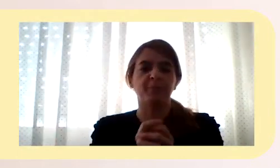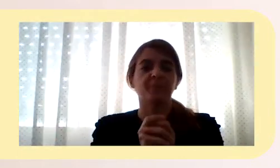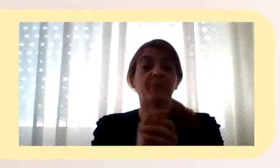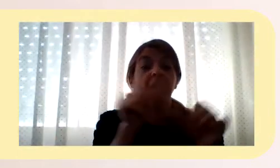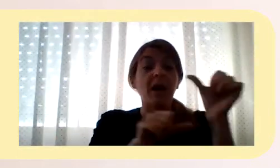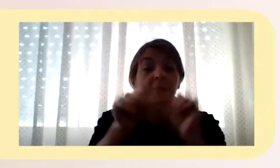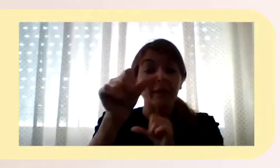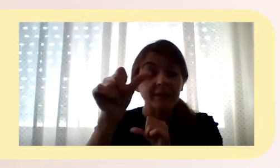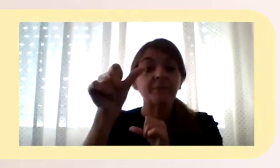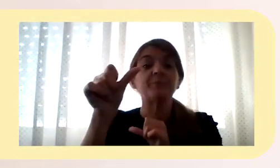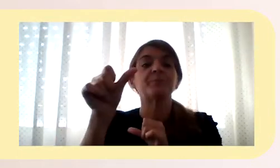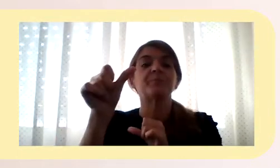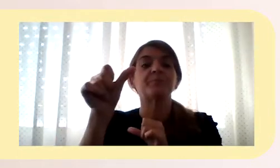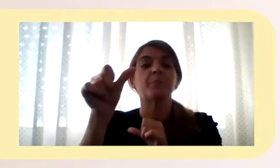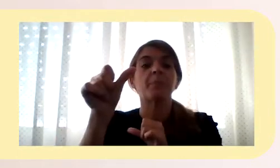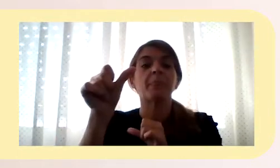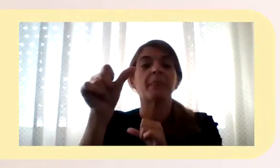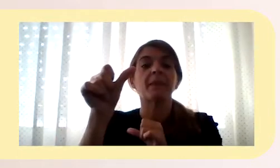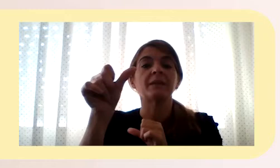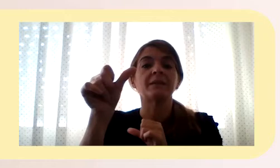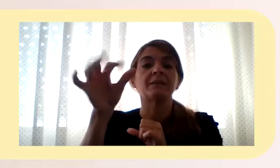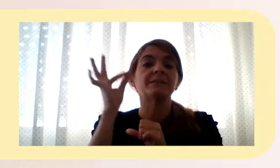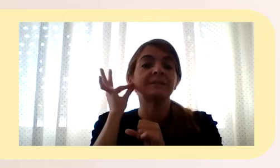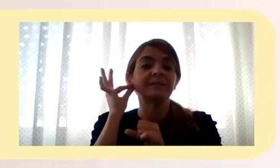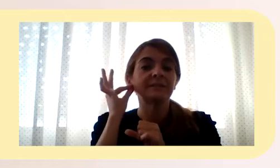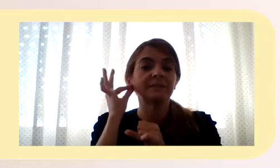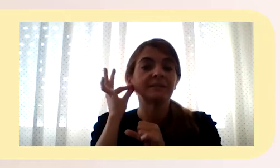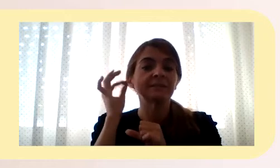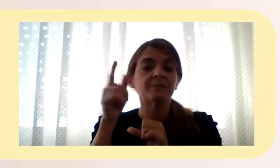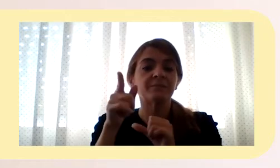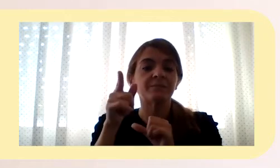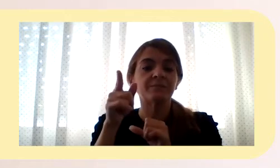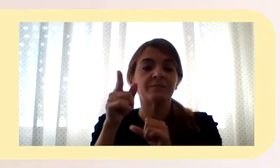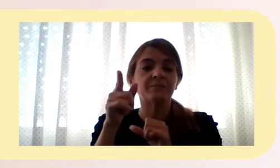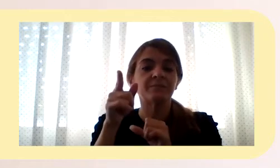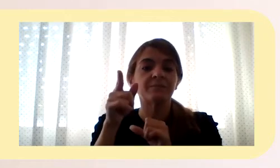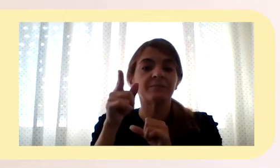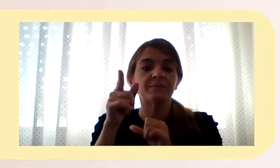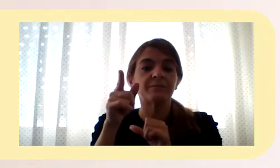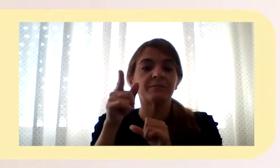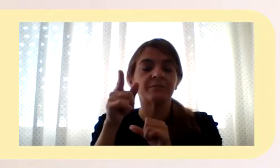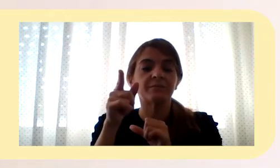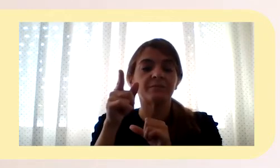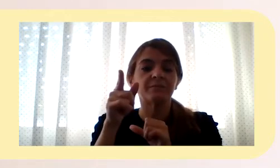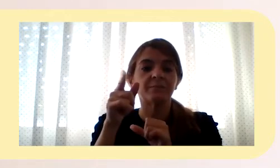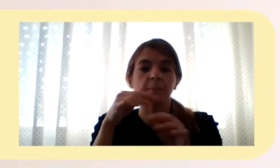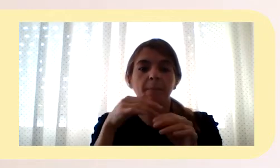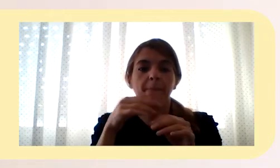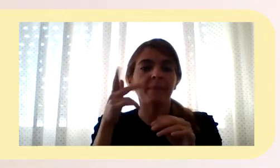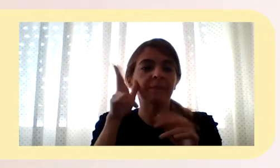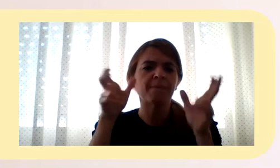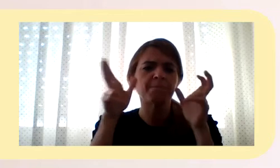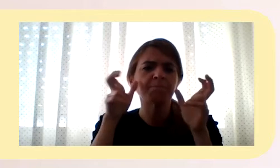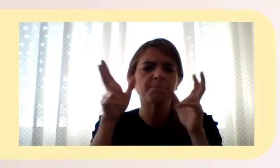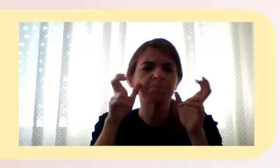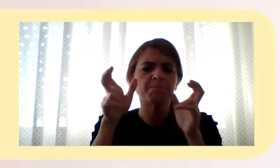momento se celebra Me el conecto a 28 esto, a de la mayo. reunión esta de Zoom. Fuera. Por favor,